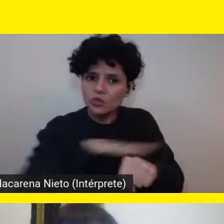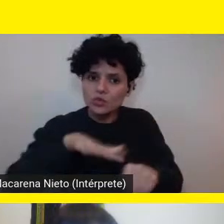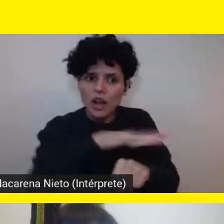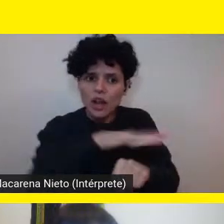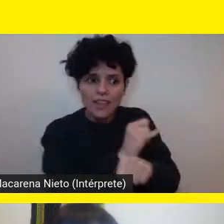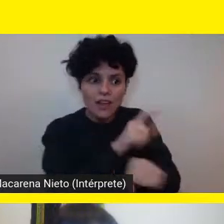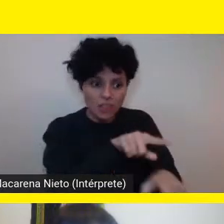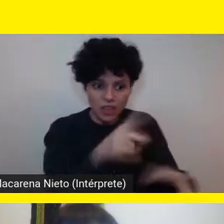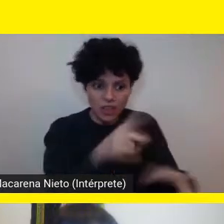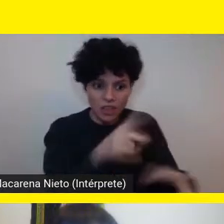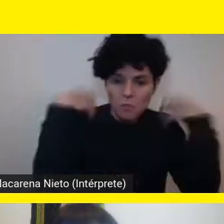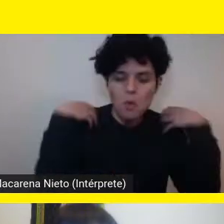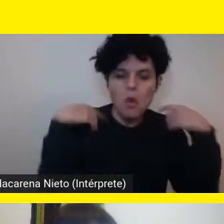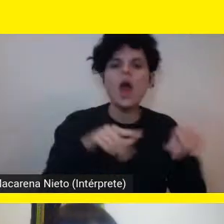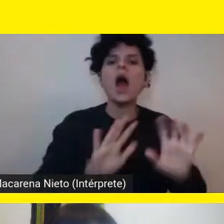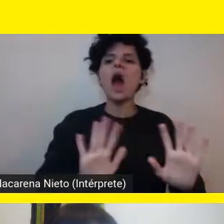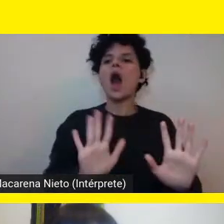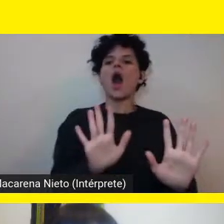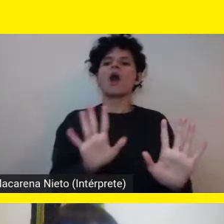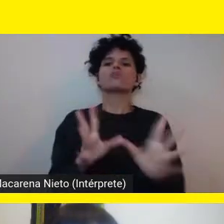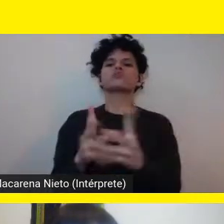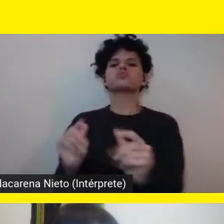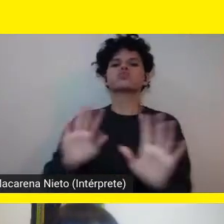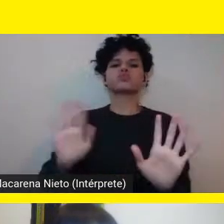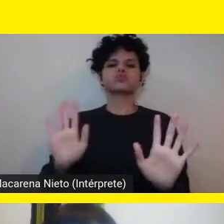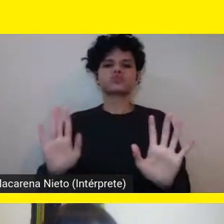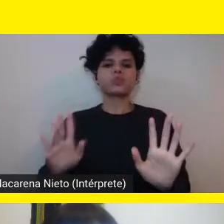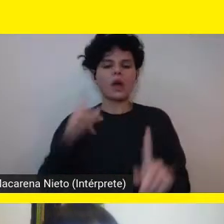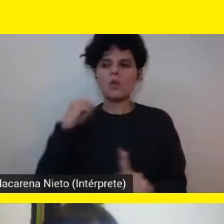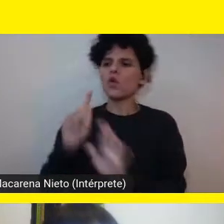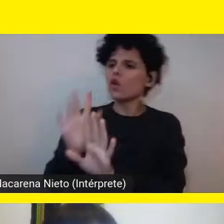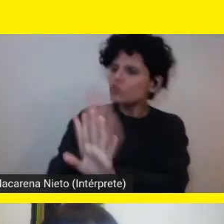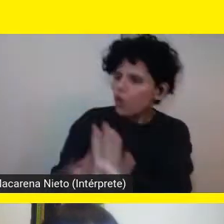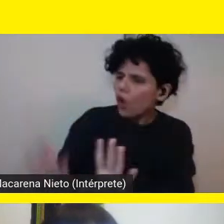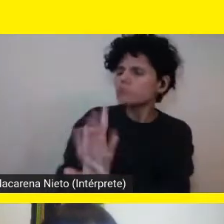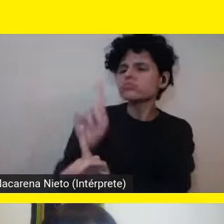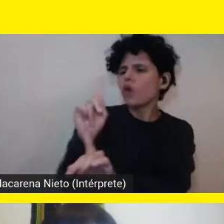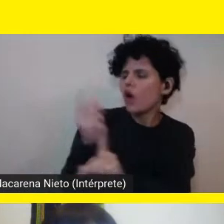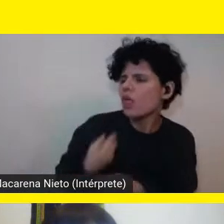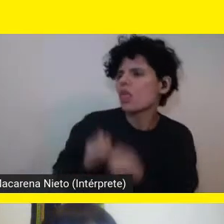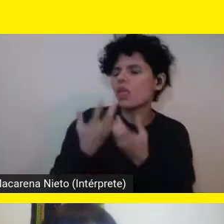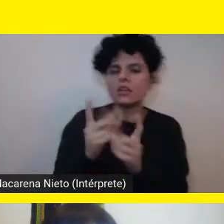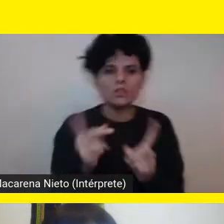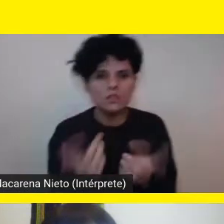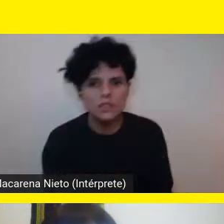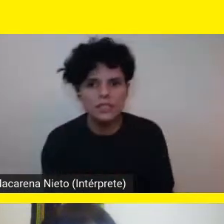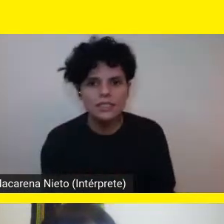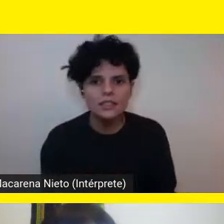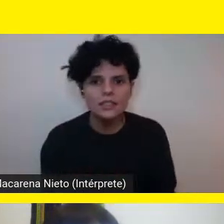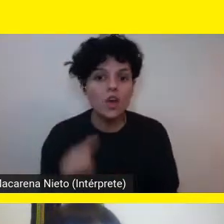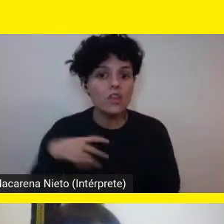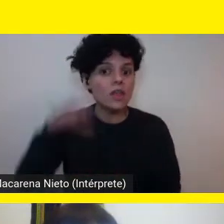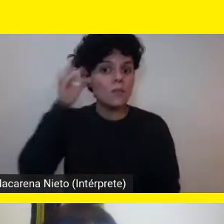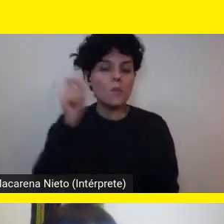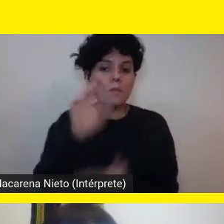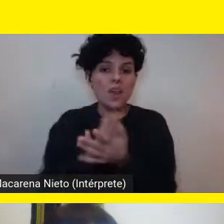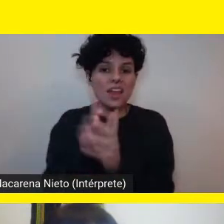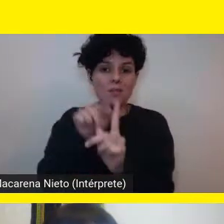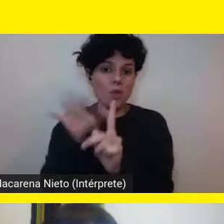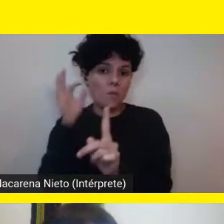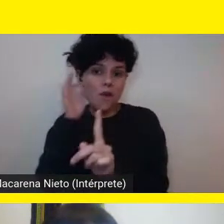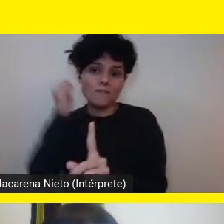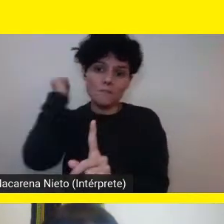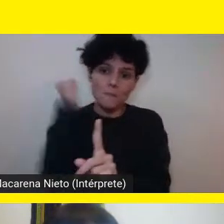que opera como disuasivo de seguir adelante con esto. Lo vemos en los casos de violencia femicida, por ejemplo, donde